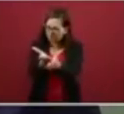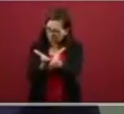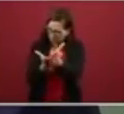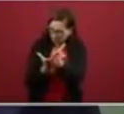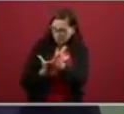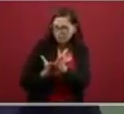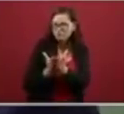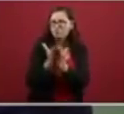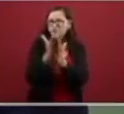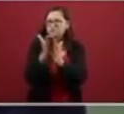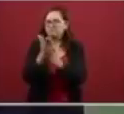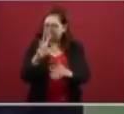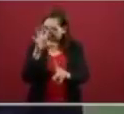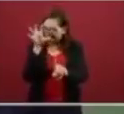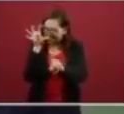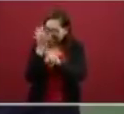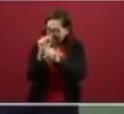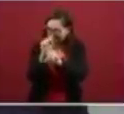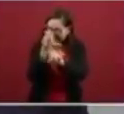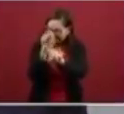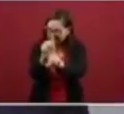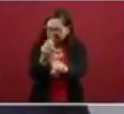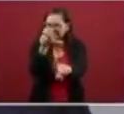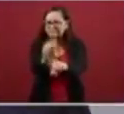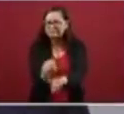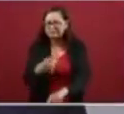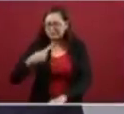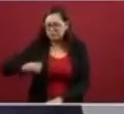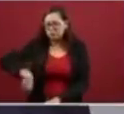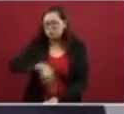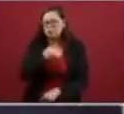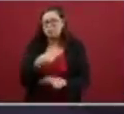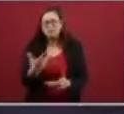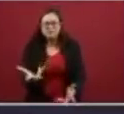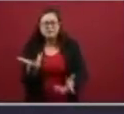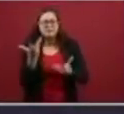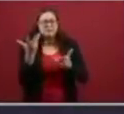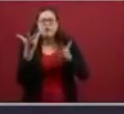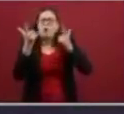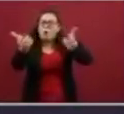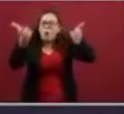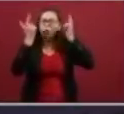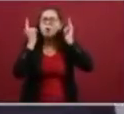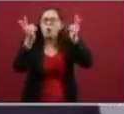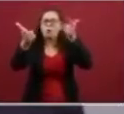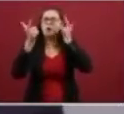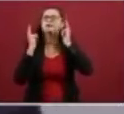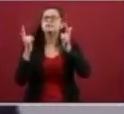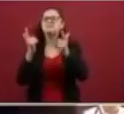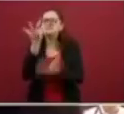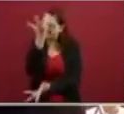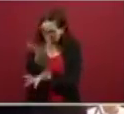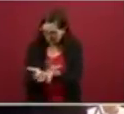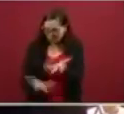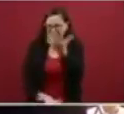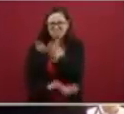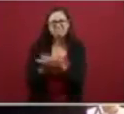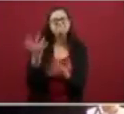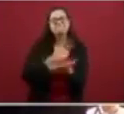los anhelos y a las esperanzas que tiene el pueblo de México en un cambio